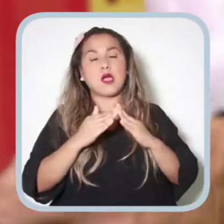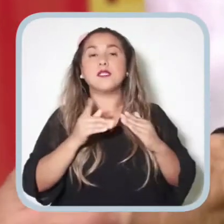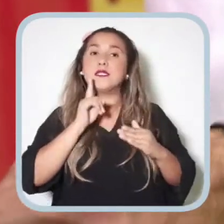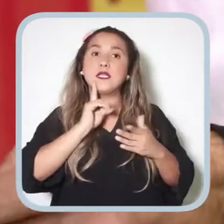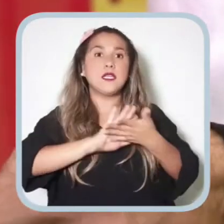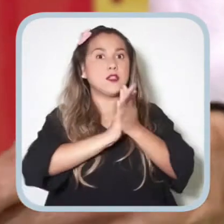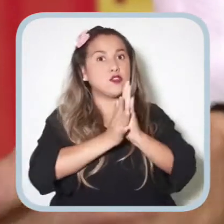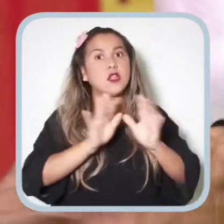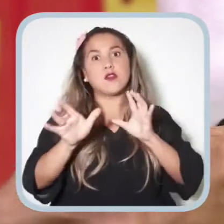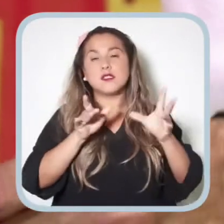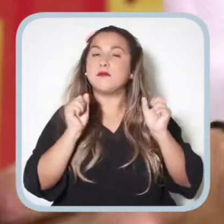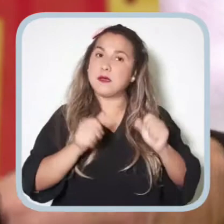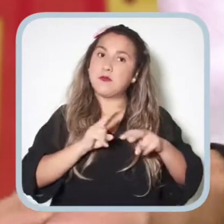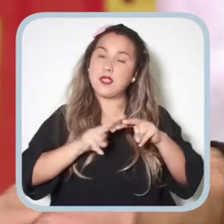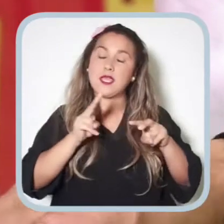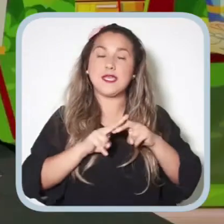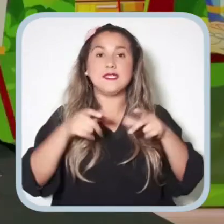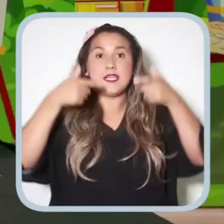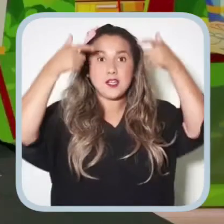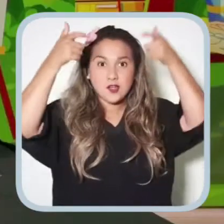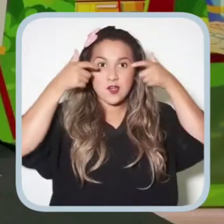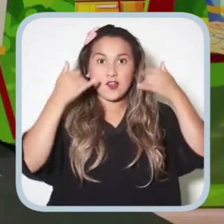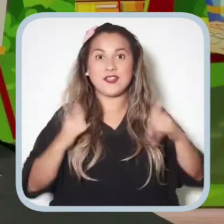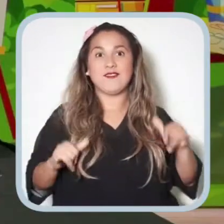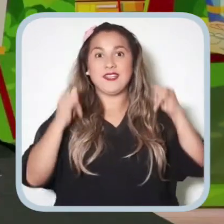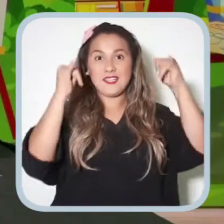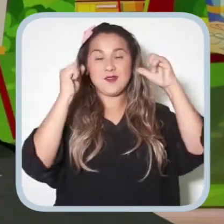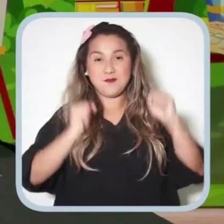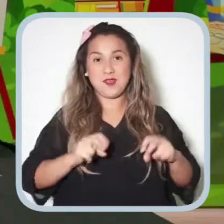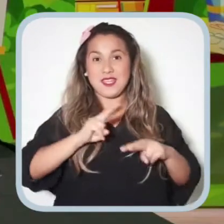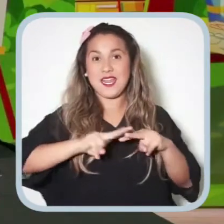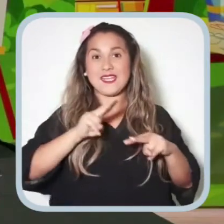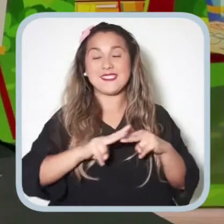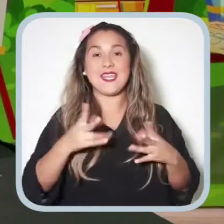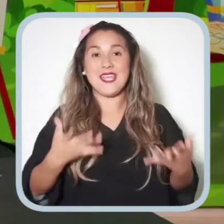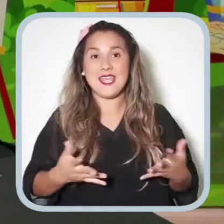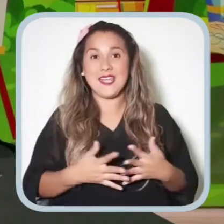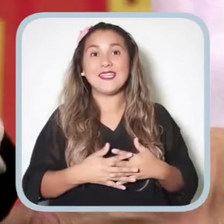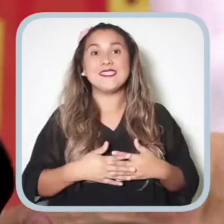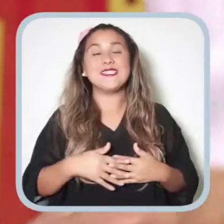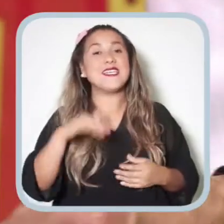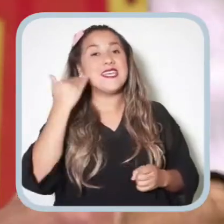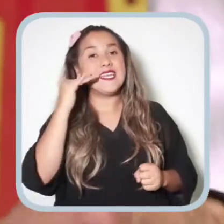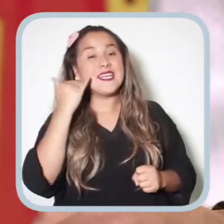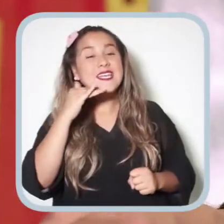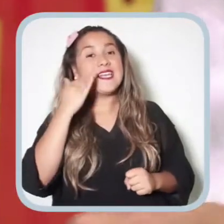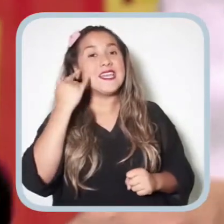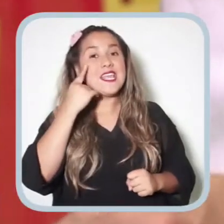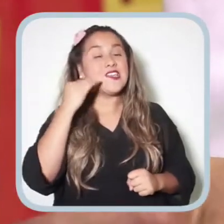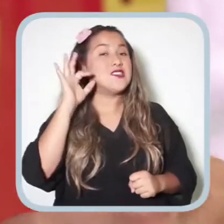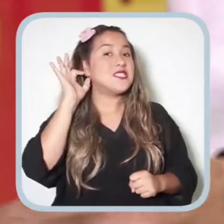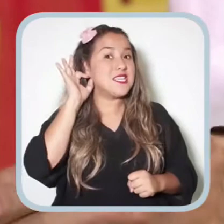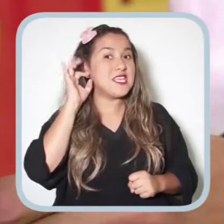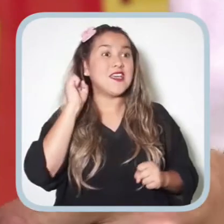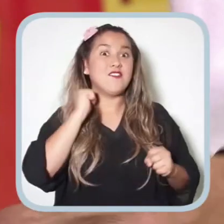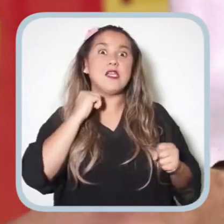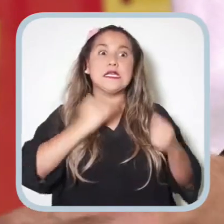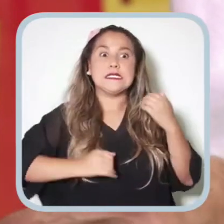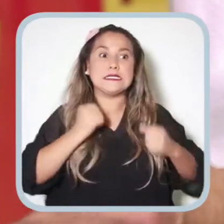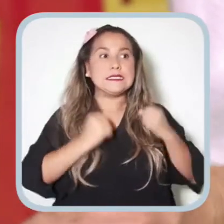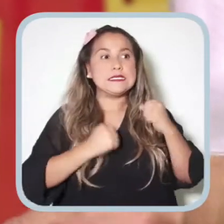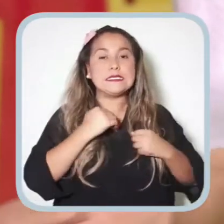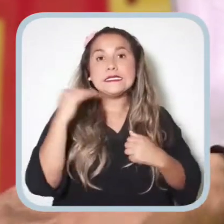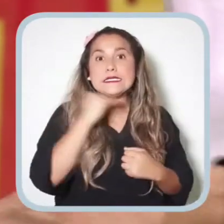para un gorro divertido poder fabricar. ¡Niños y niñas! ¡Me voy a poder comenzar a apurar para poder asistir